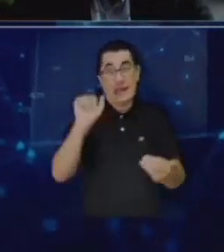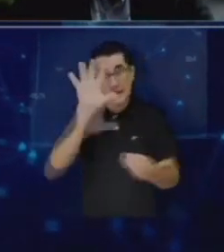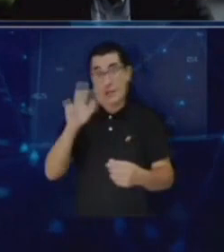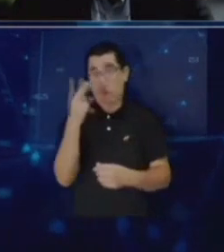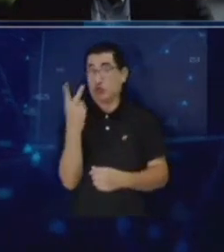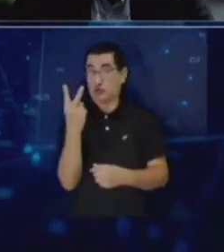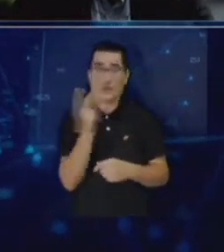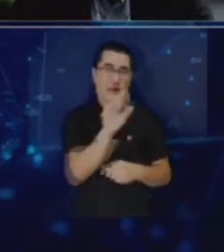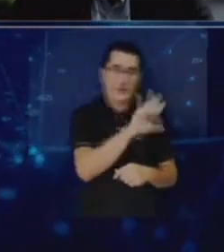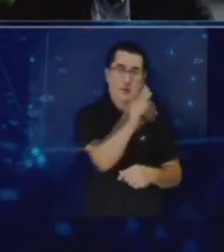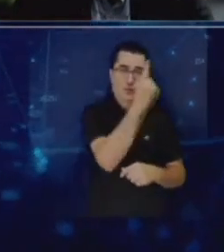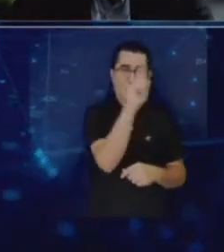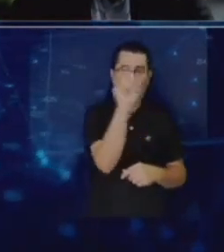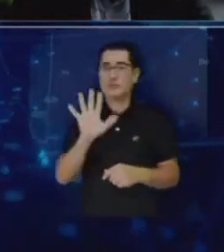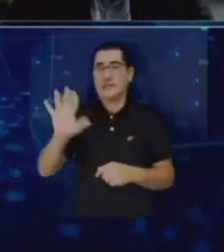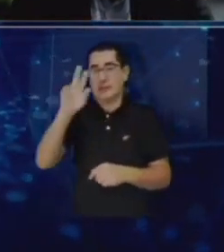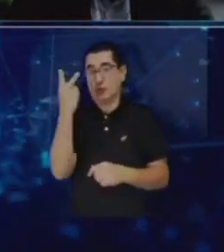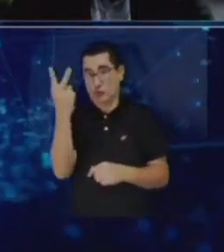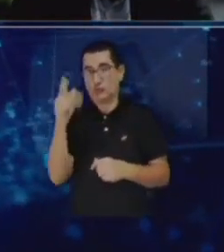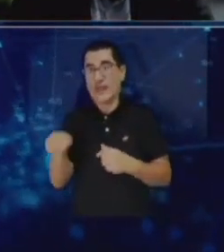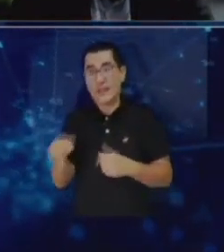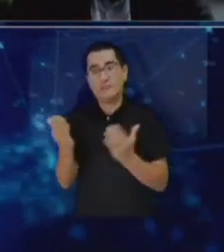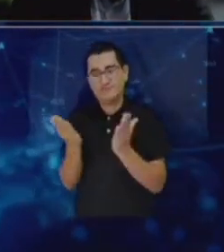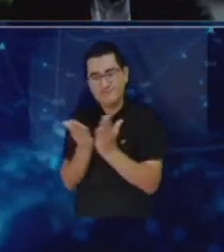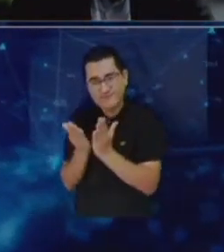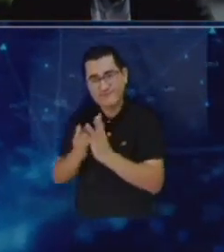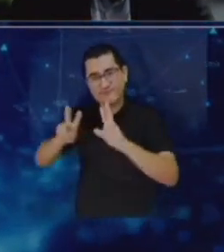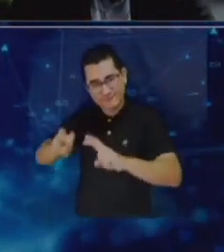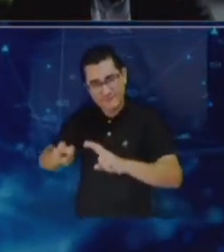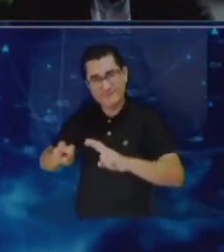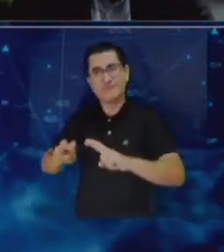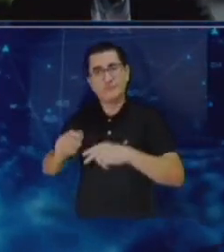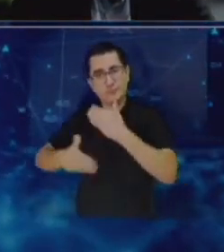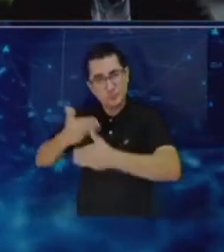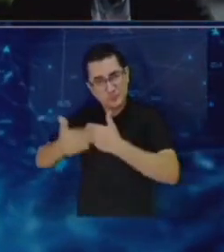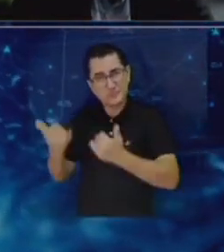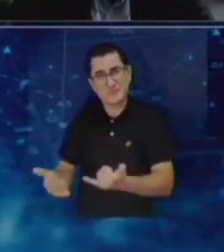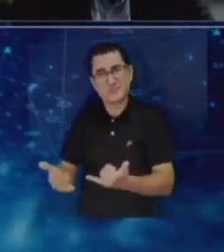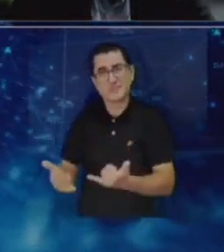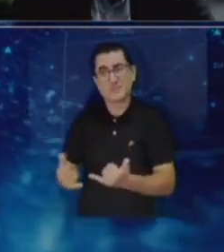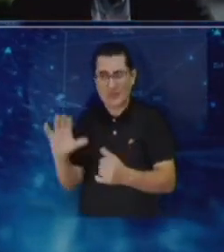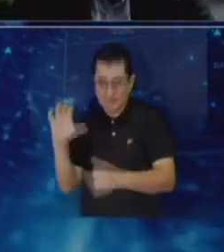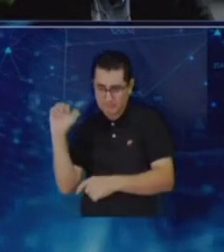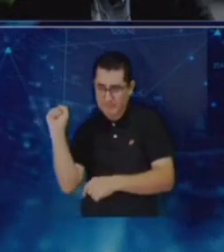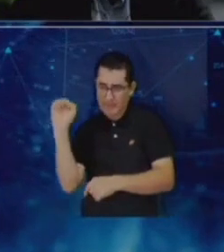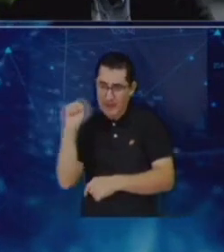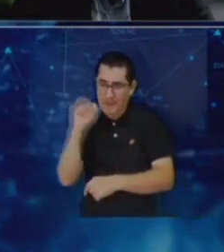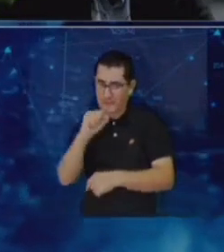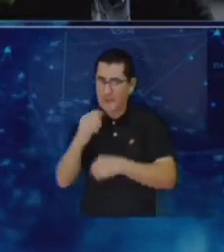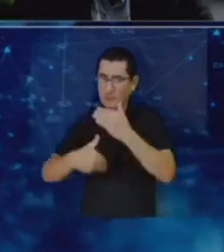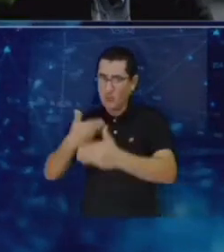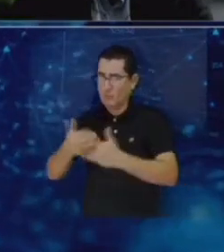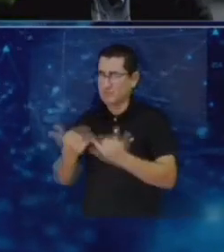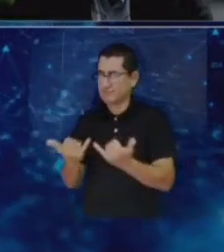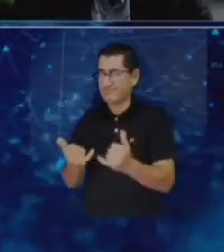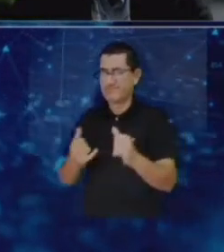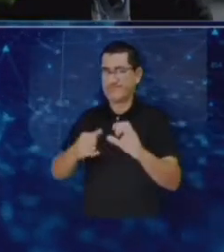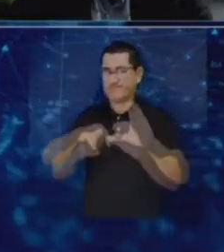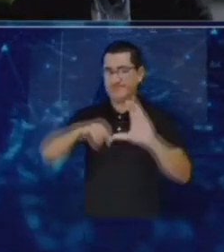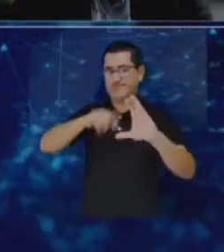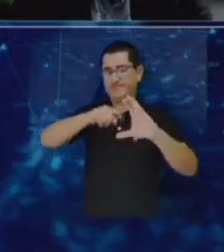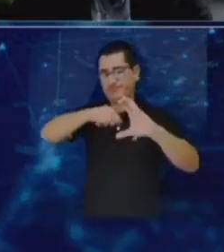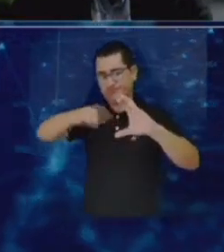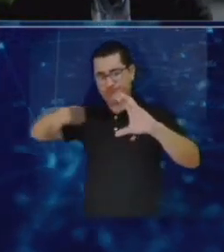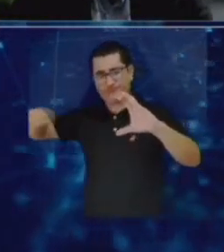la intención también de realizar estudios con la posible identificación de estas bandas de